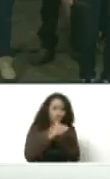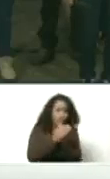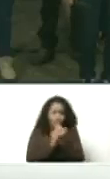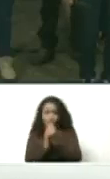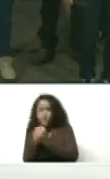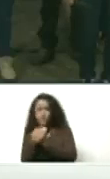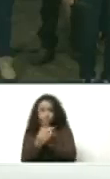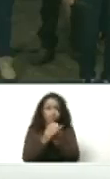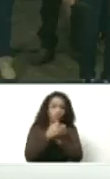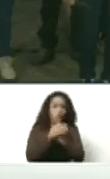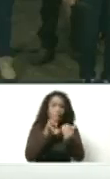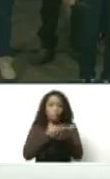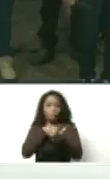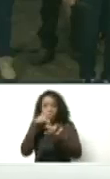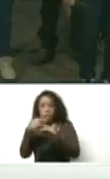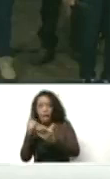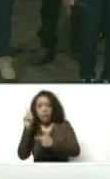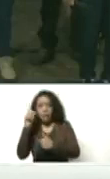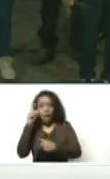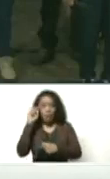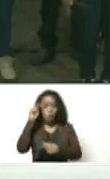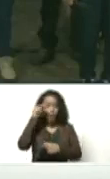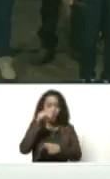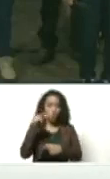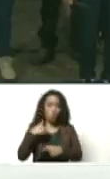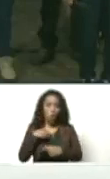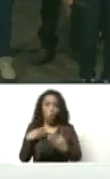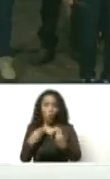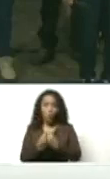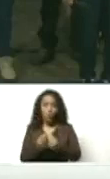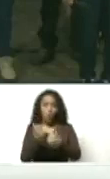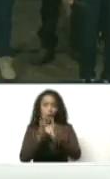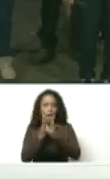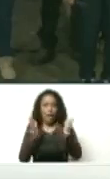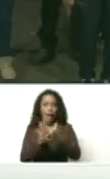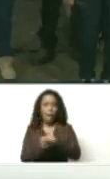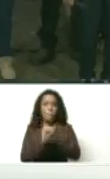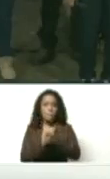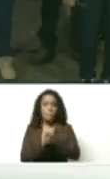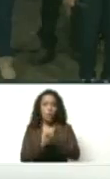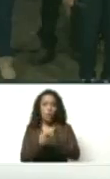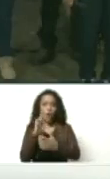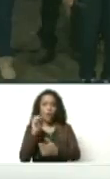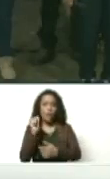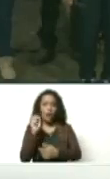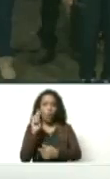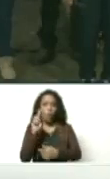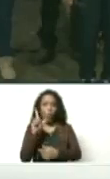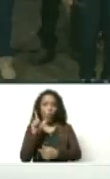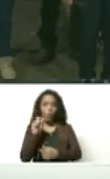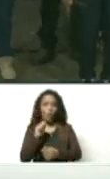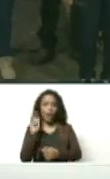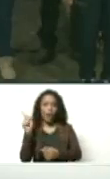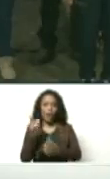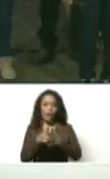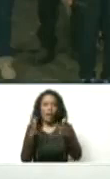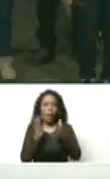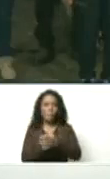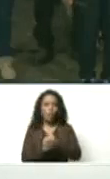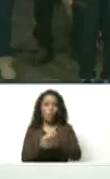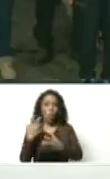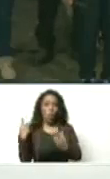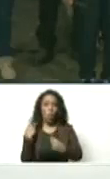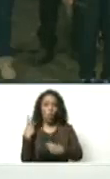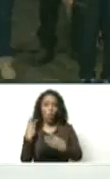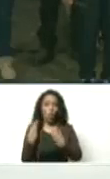cae al observatorio. Yo iba con un gran amigo, Ricardo, Raúl Sanoja, gran camarada. Íbamos